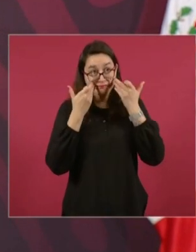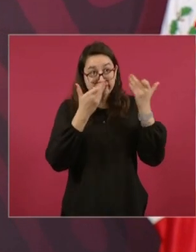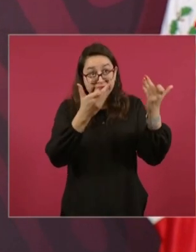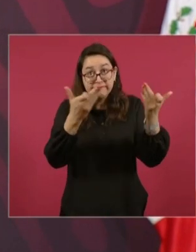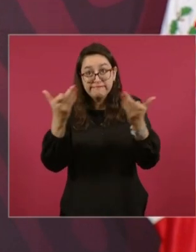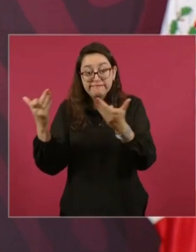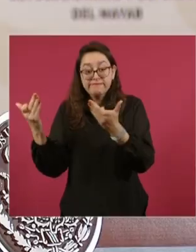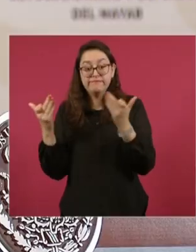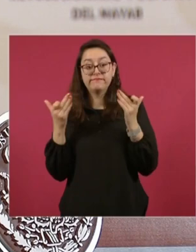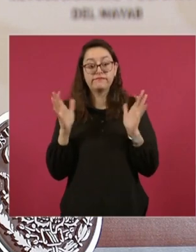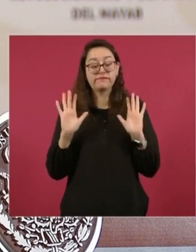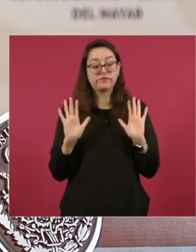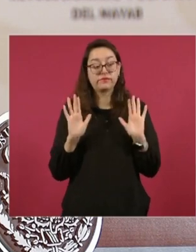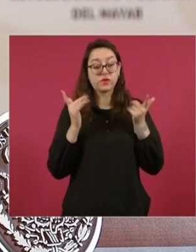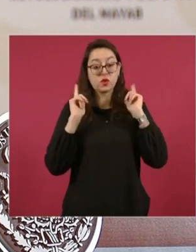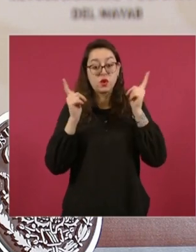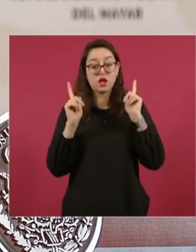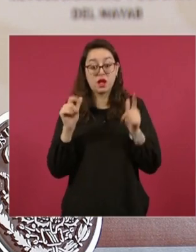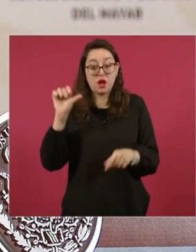hoy